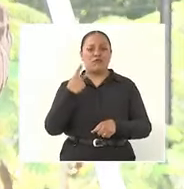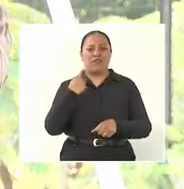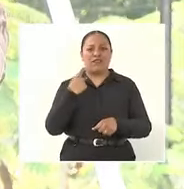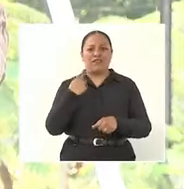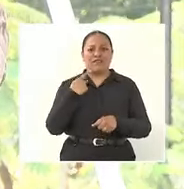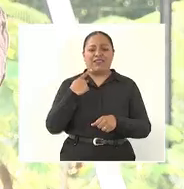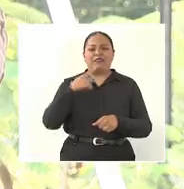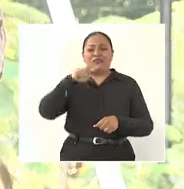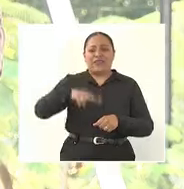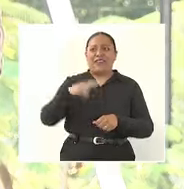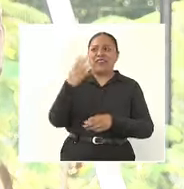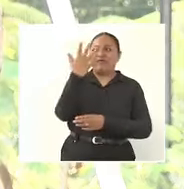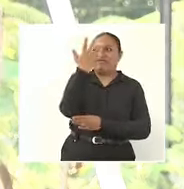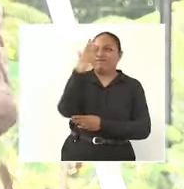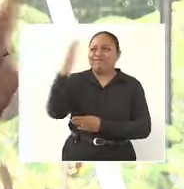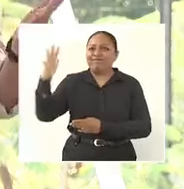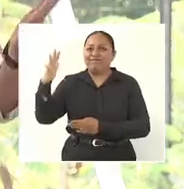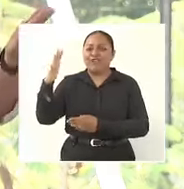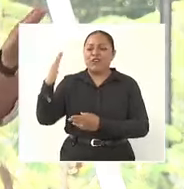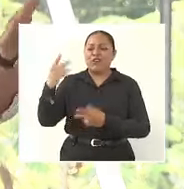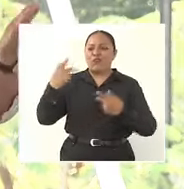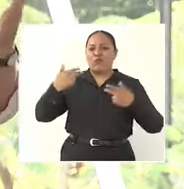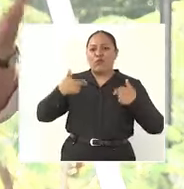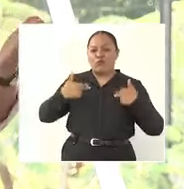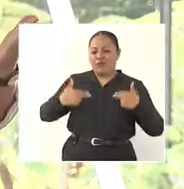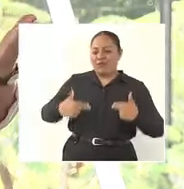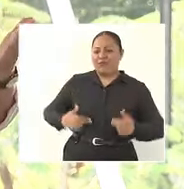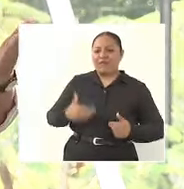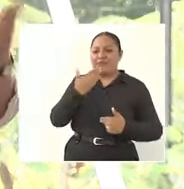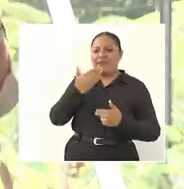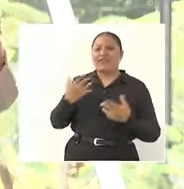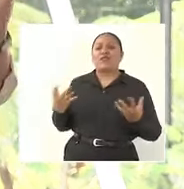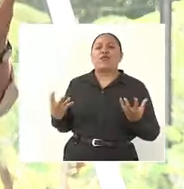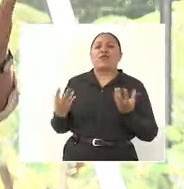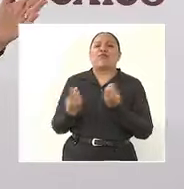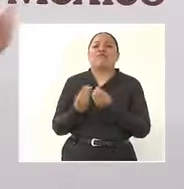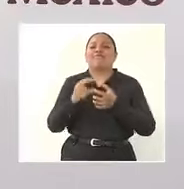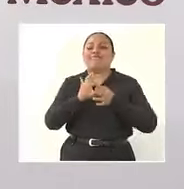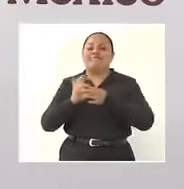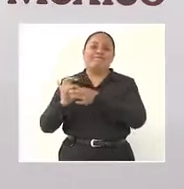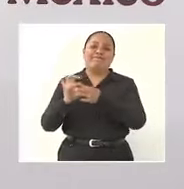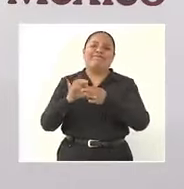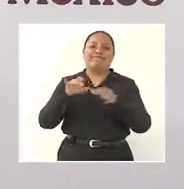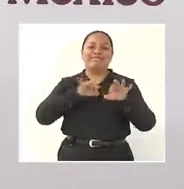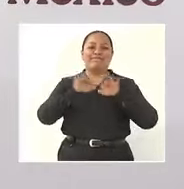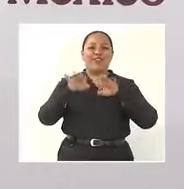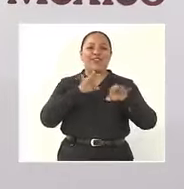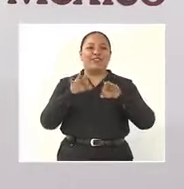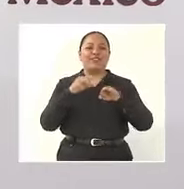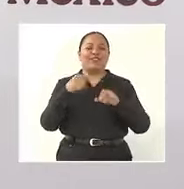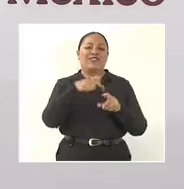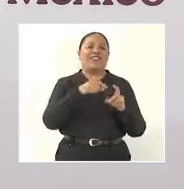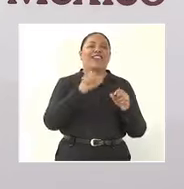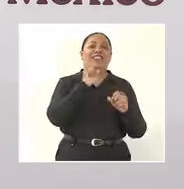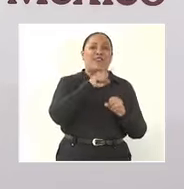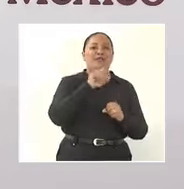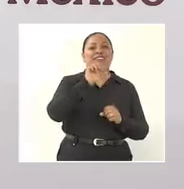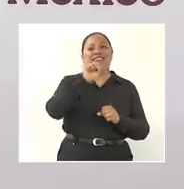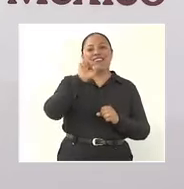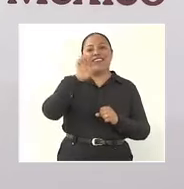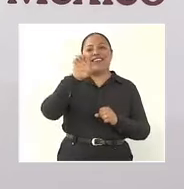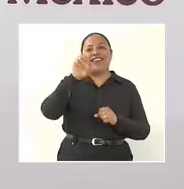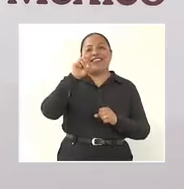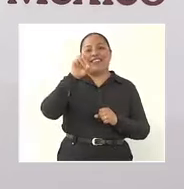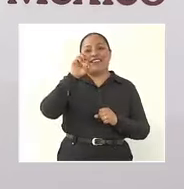humanista. Y por ello, trabajamos de la mano con Jesús Esteva y desde luego con la Sedena para